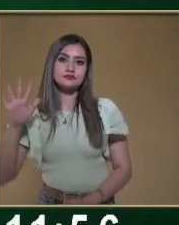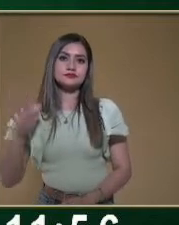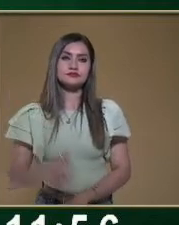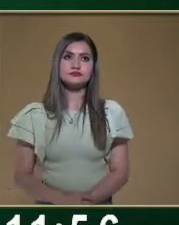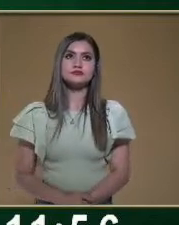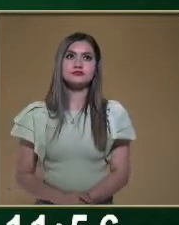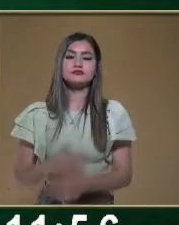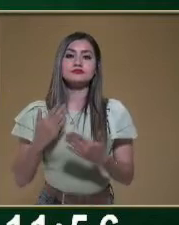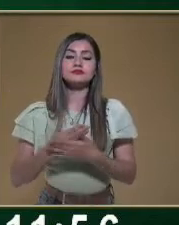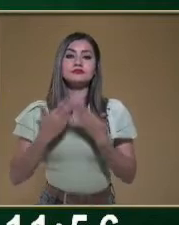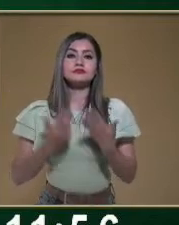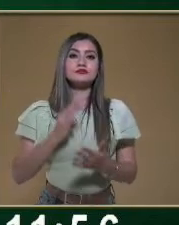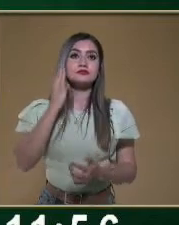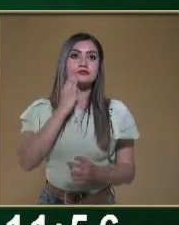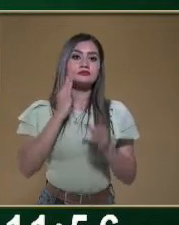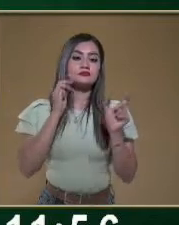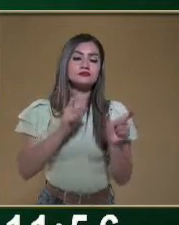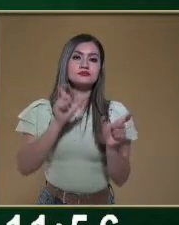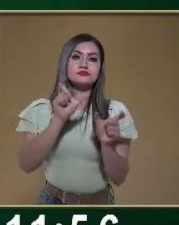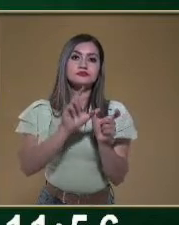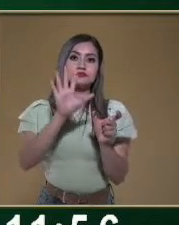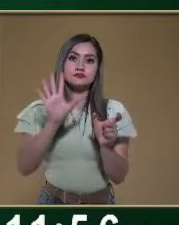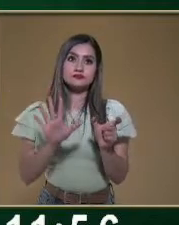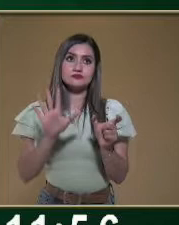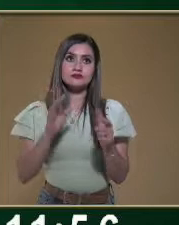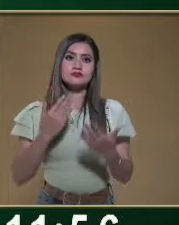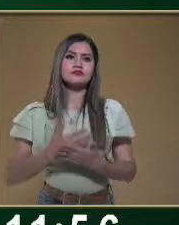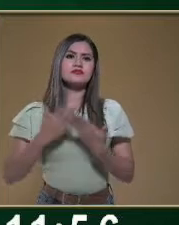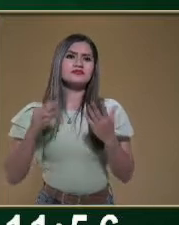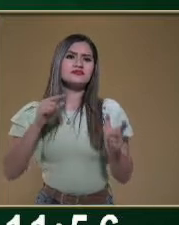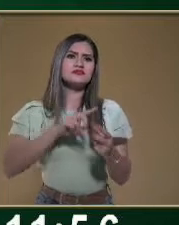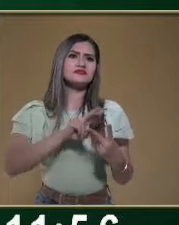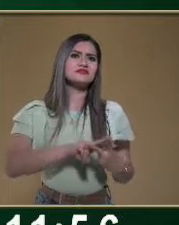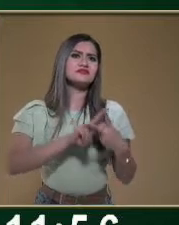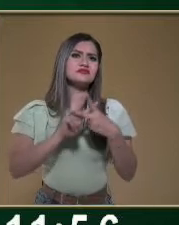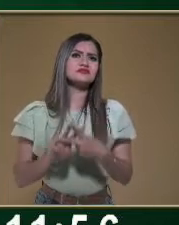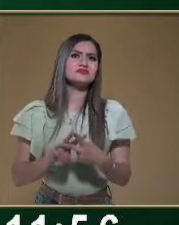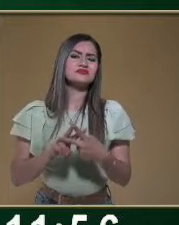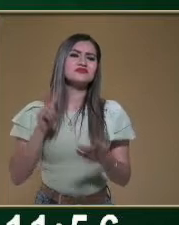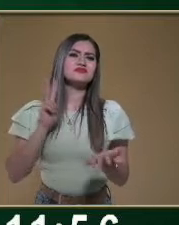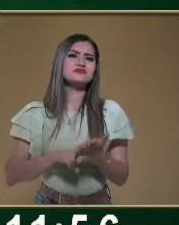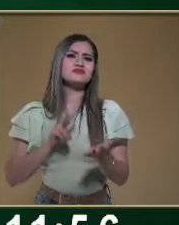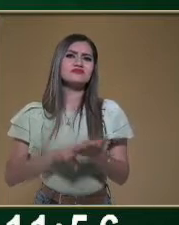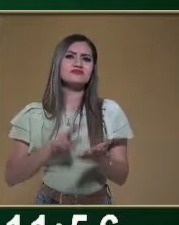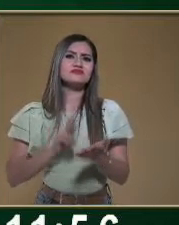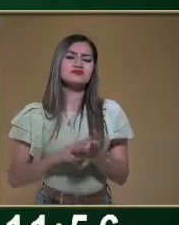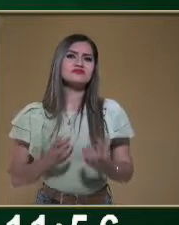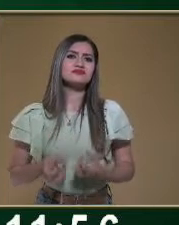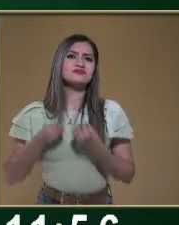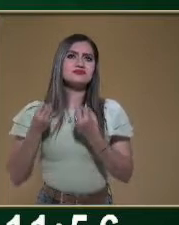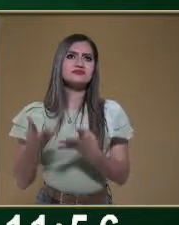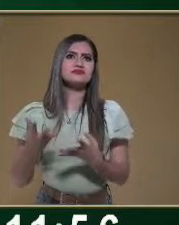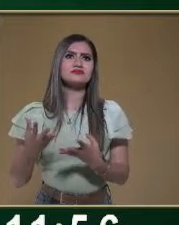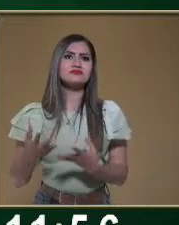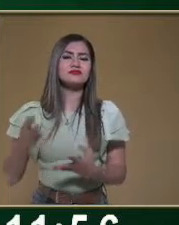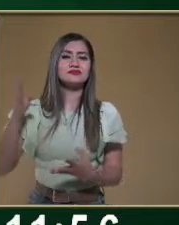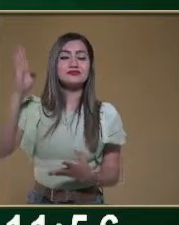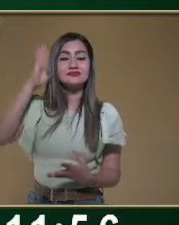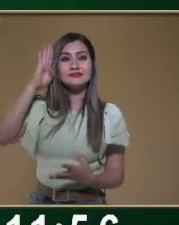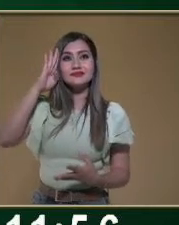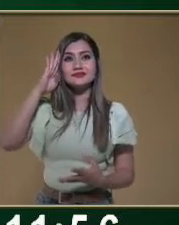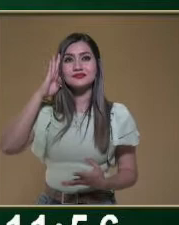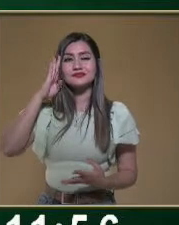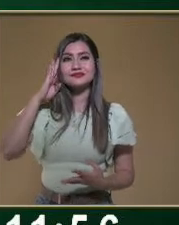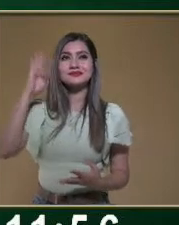La manzana vale 5. Entonces, ¿cuánto vale la estrella, maestrana? ¿Cuánto valdrá? ¿Que me confundió este problema? A